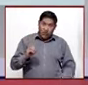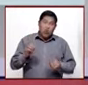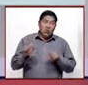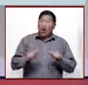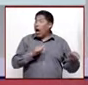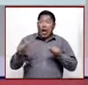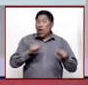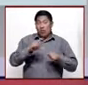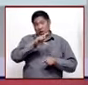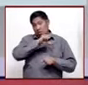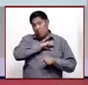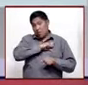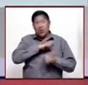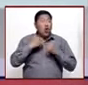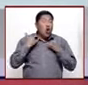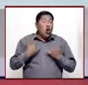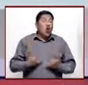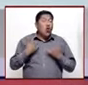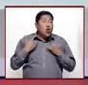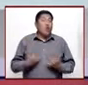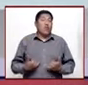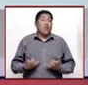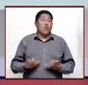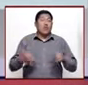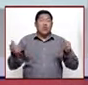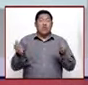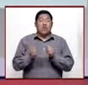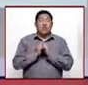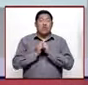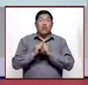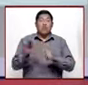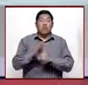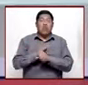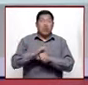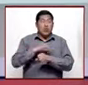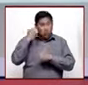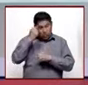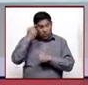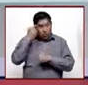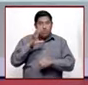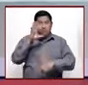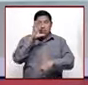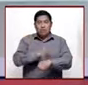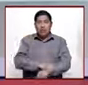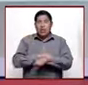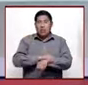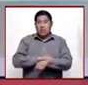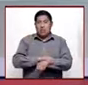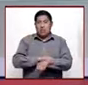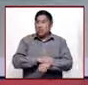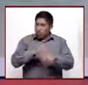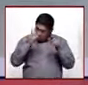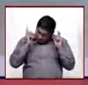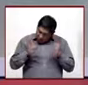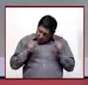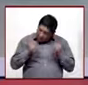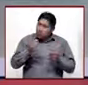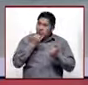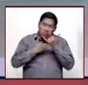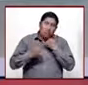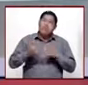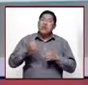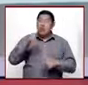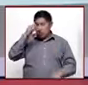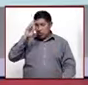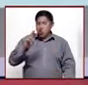policial efectuada hoy día con la cooperación del Ministerio de Gobierno, ha sido aprehendido. Lo mismo acontece con